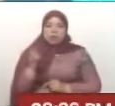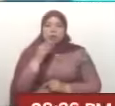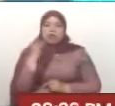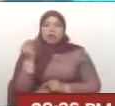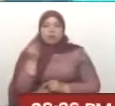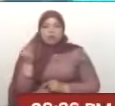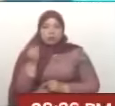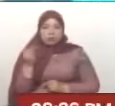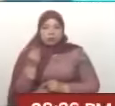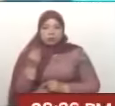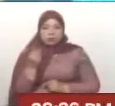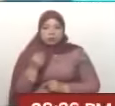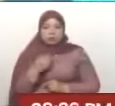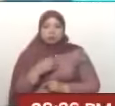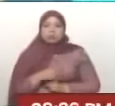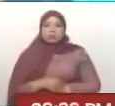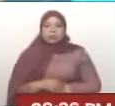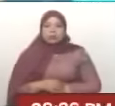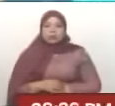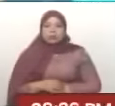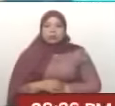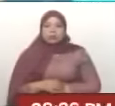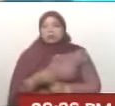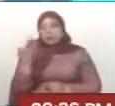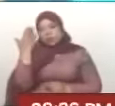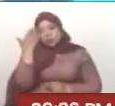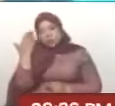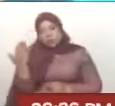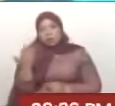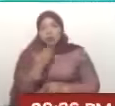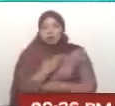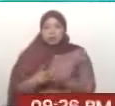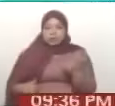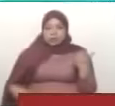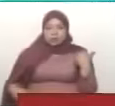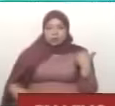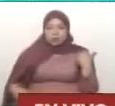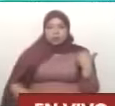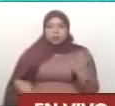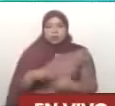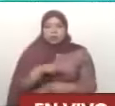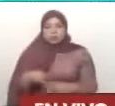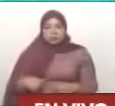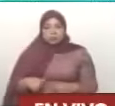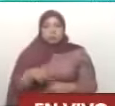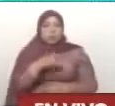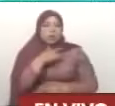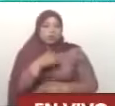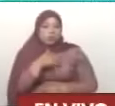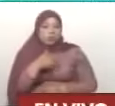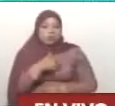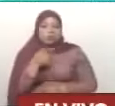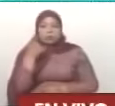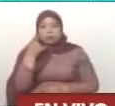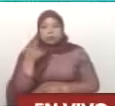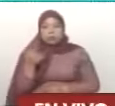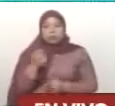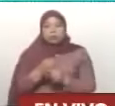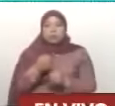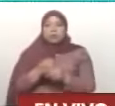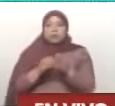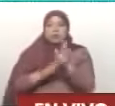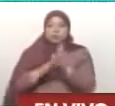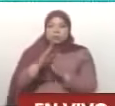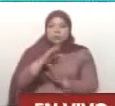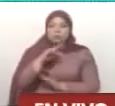Joven. Génesis, ¿qué me dice? Saludos, presidente. Nosotros muy emocionados de ver el crecimiento